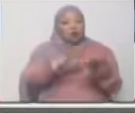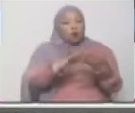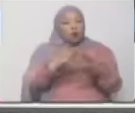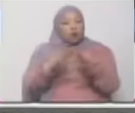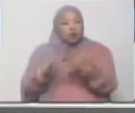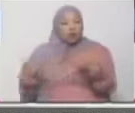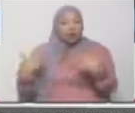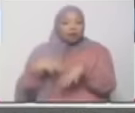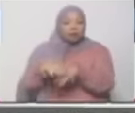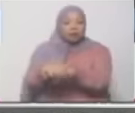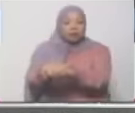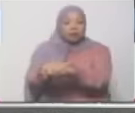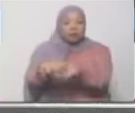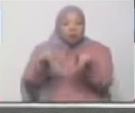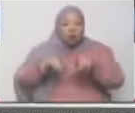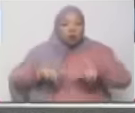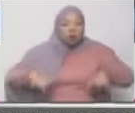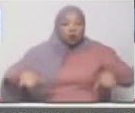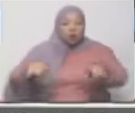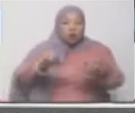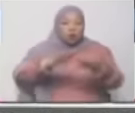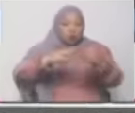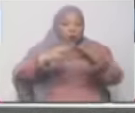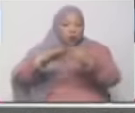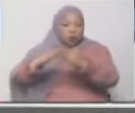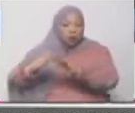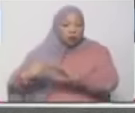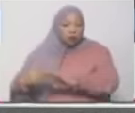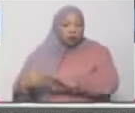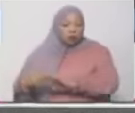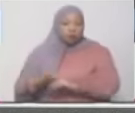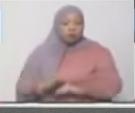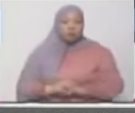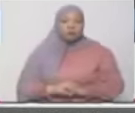agregar territorios y construir comunas.